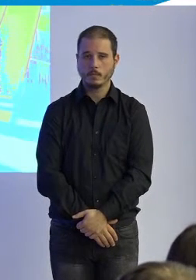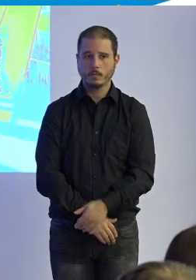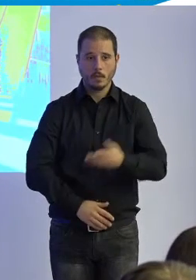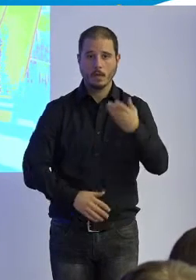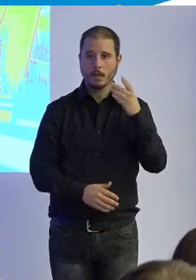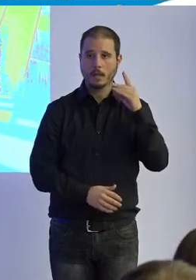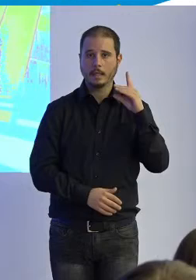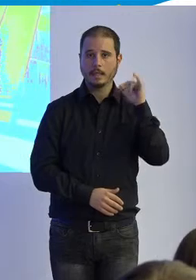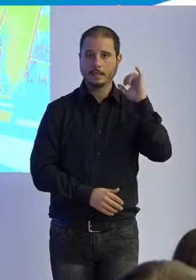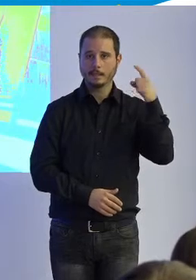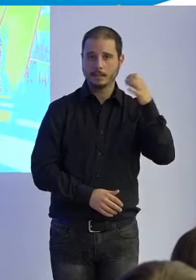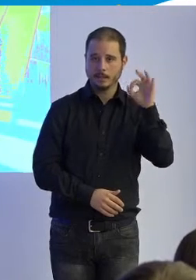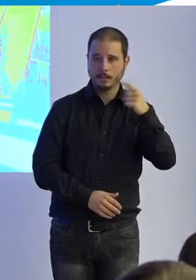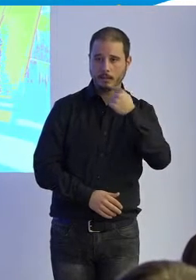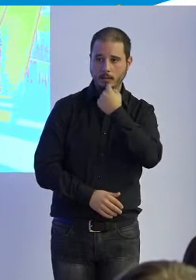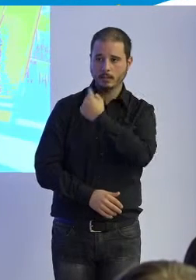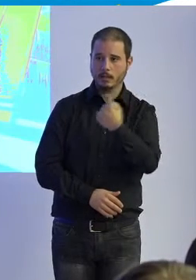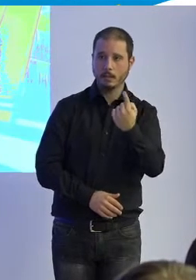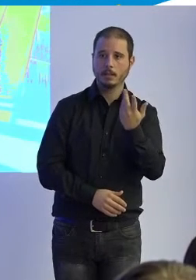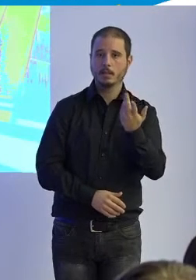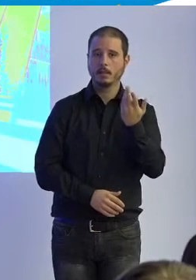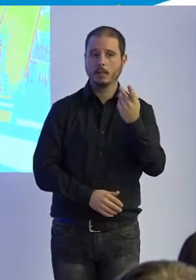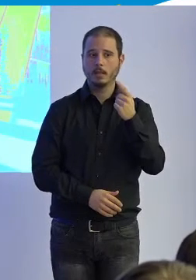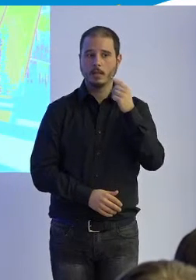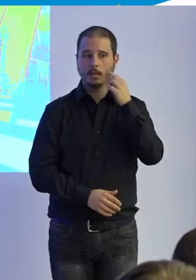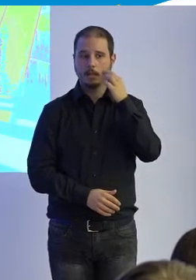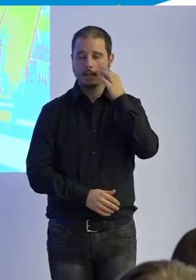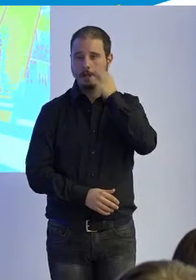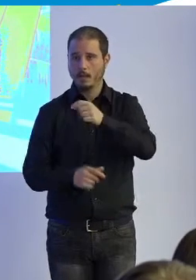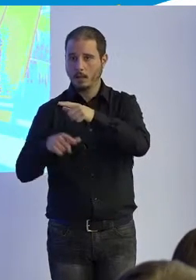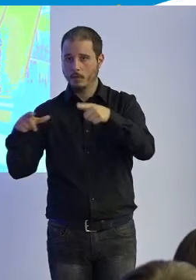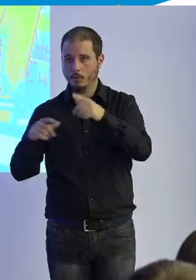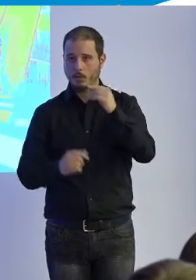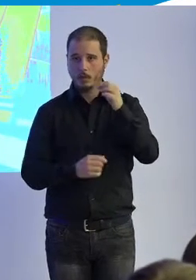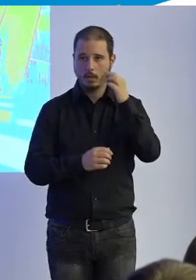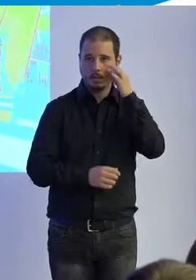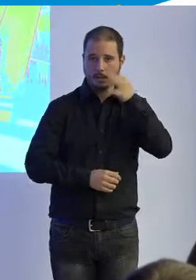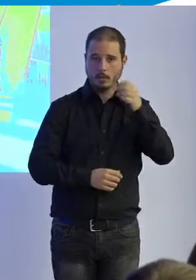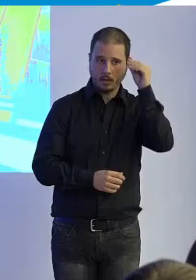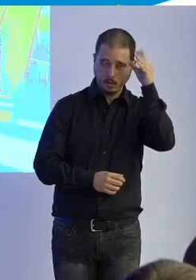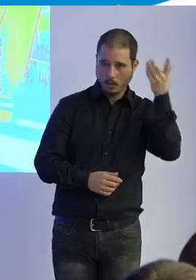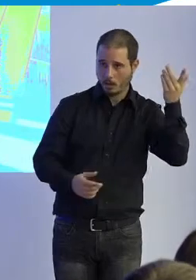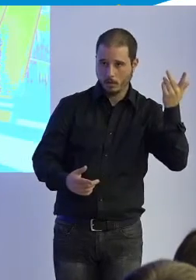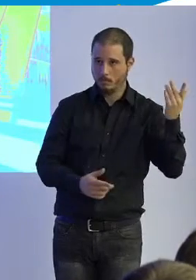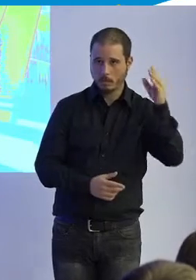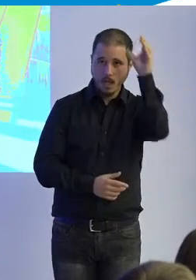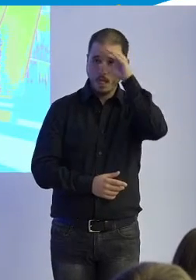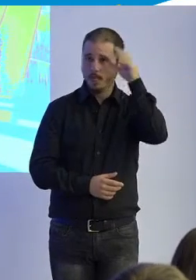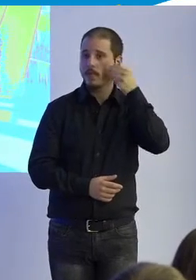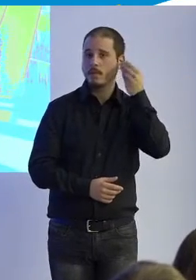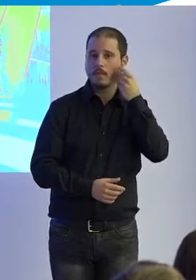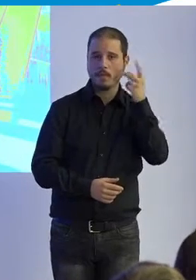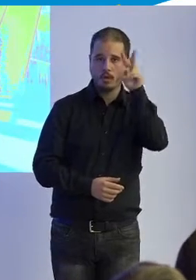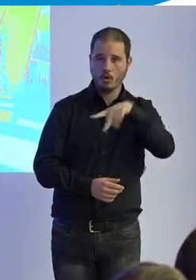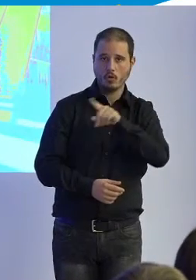Comentaba Diego que la realidad virtual y la realidad aumentada ya no es ciencia ficción, ¿no? Que se está ya desarrollando. Has comentado muchos proyectos de